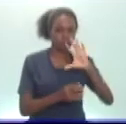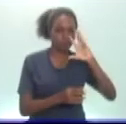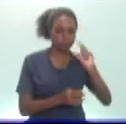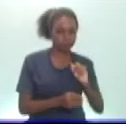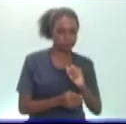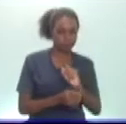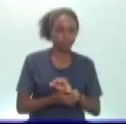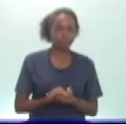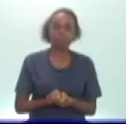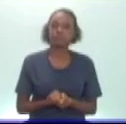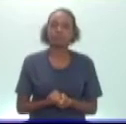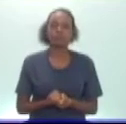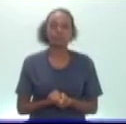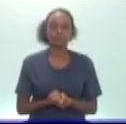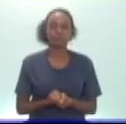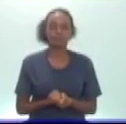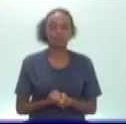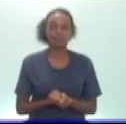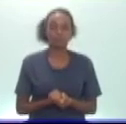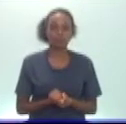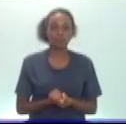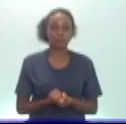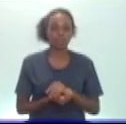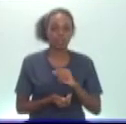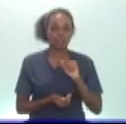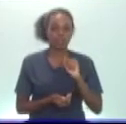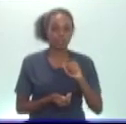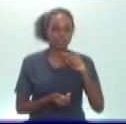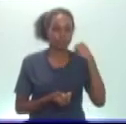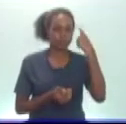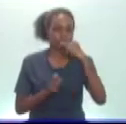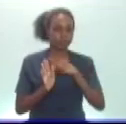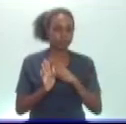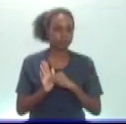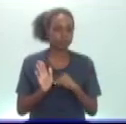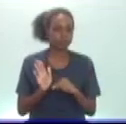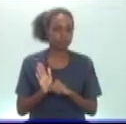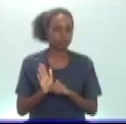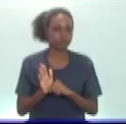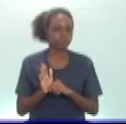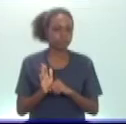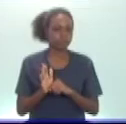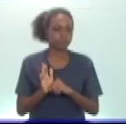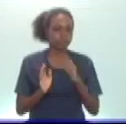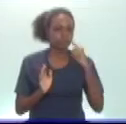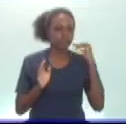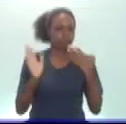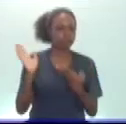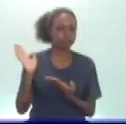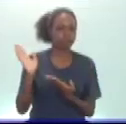a ejemplificar esta propiedad en la multiplicación de 62 por 34.